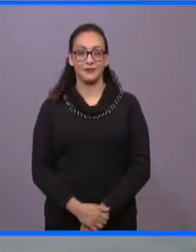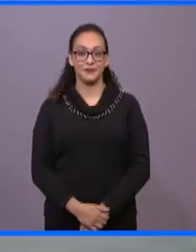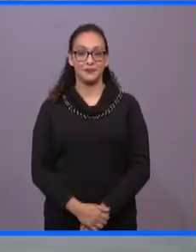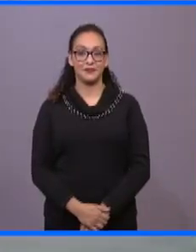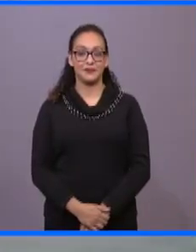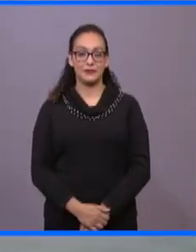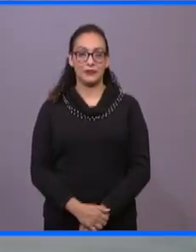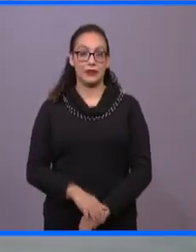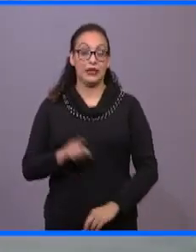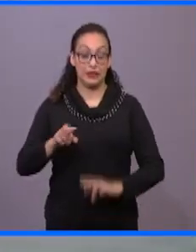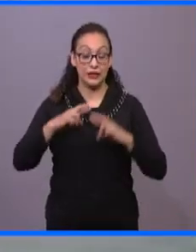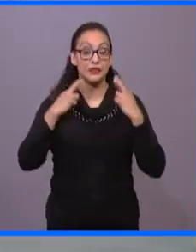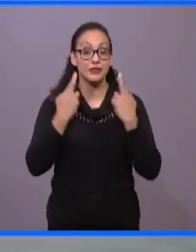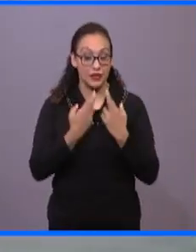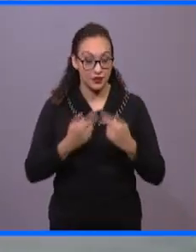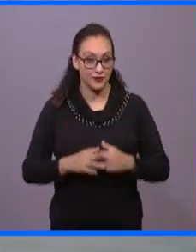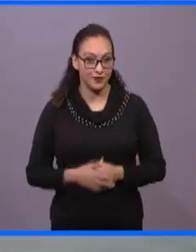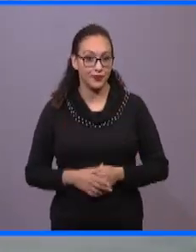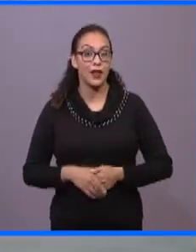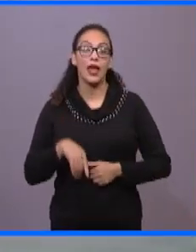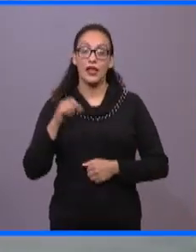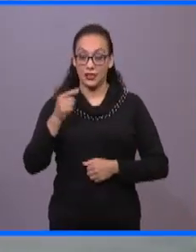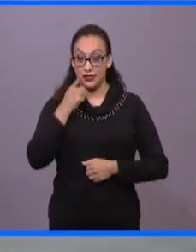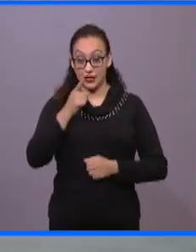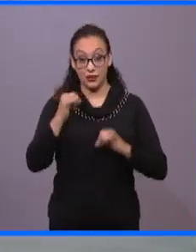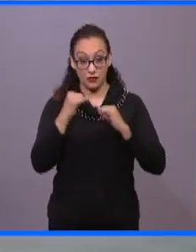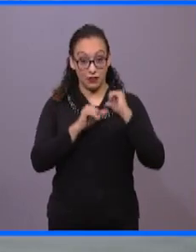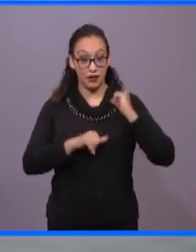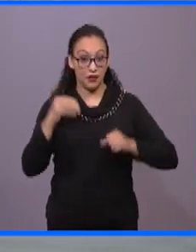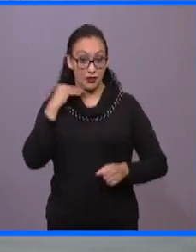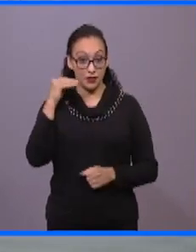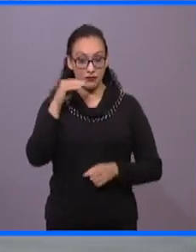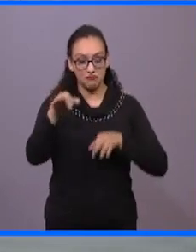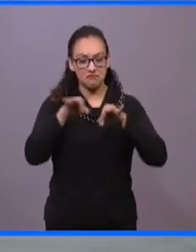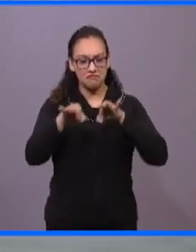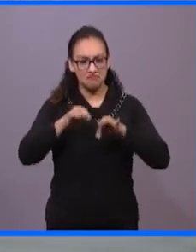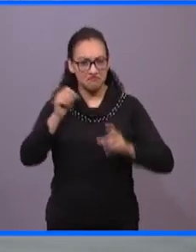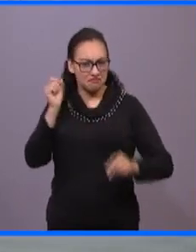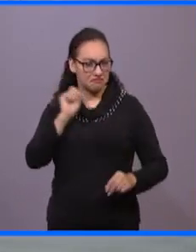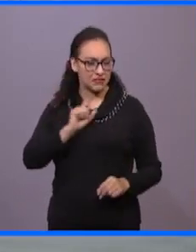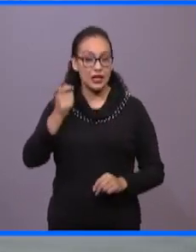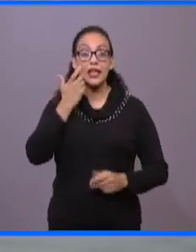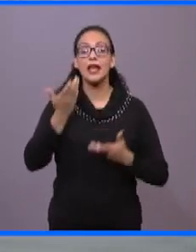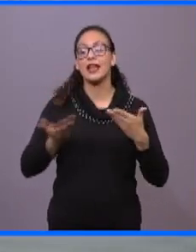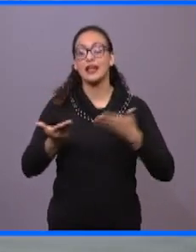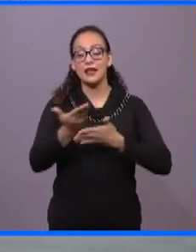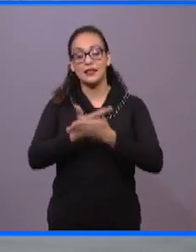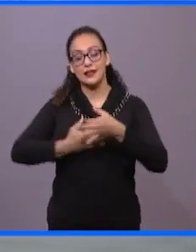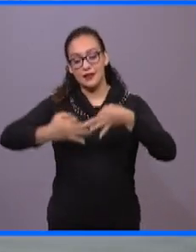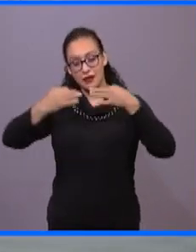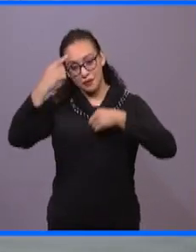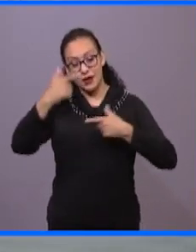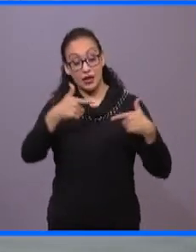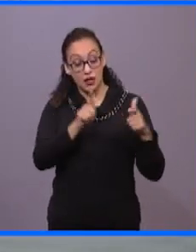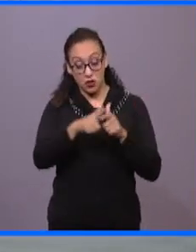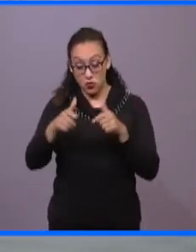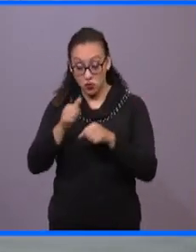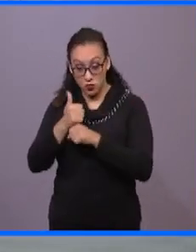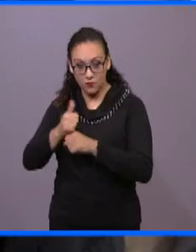En este foro también se reafirmó el compromiso de la Defensoría Pública de ofrecer servicios de calidad a los sectores vulnerables.